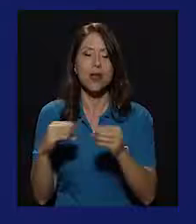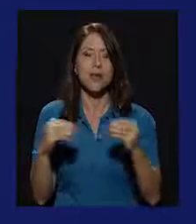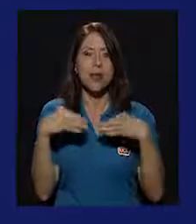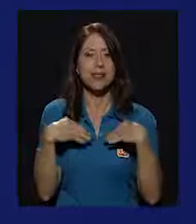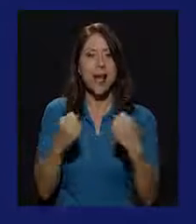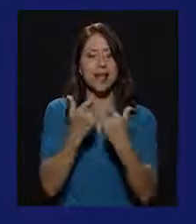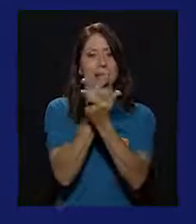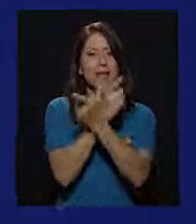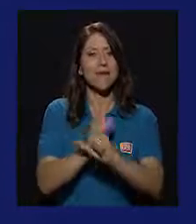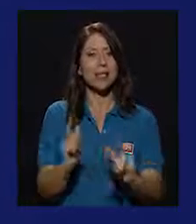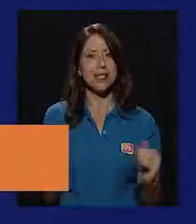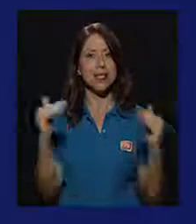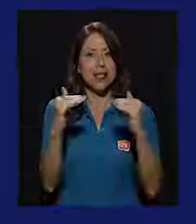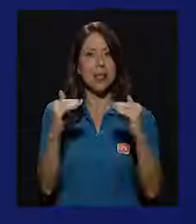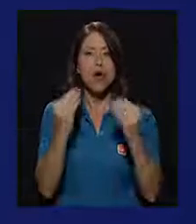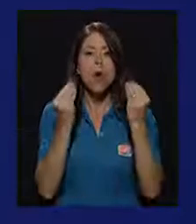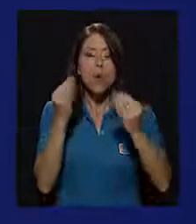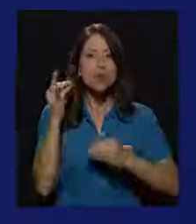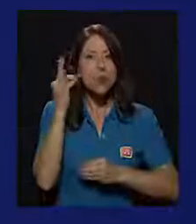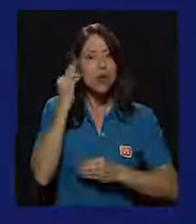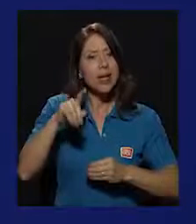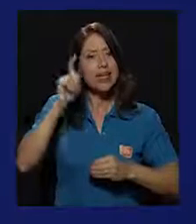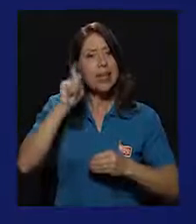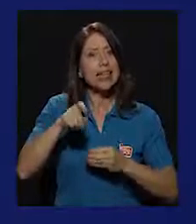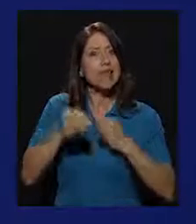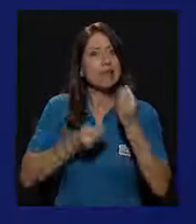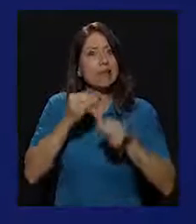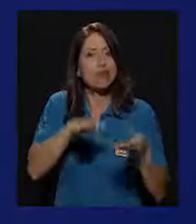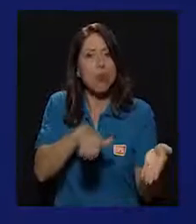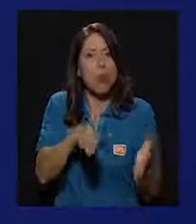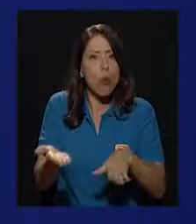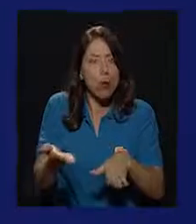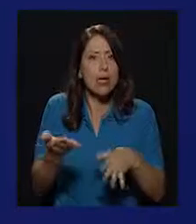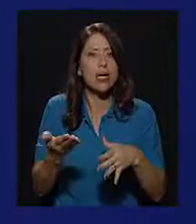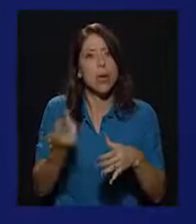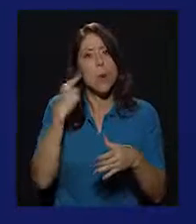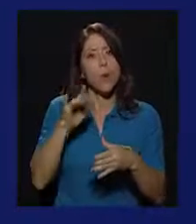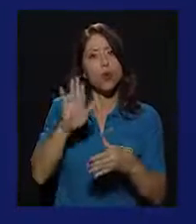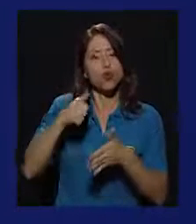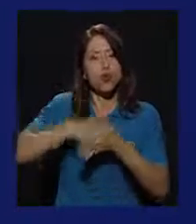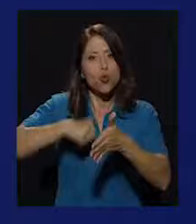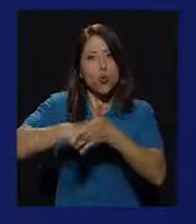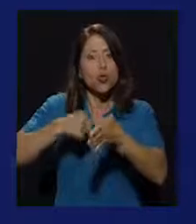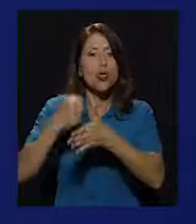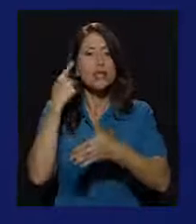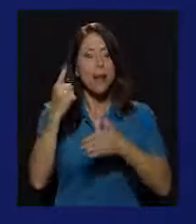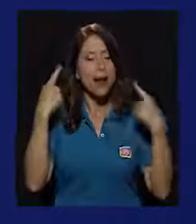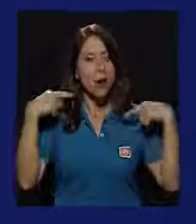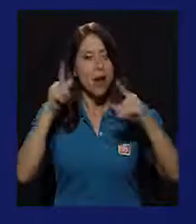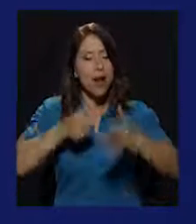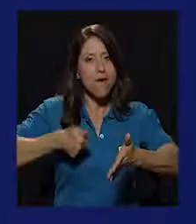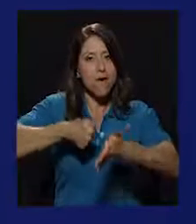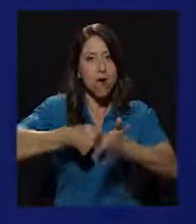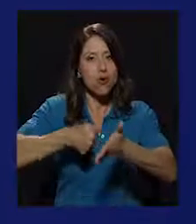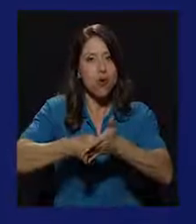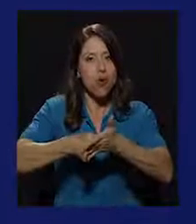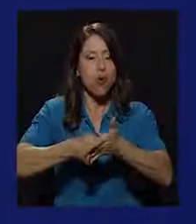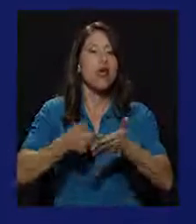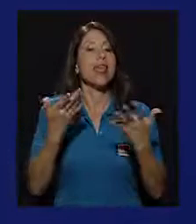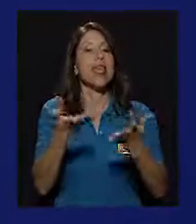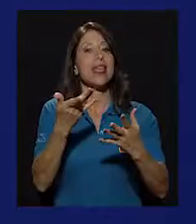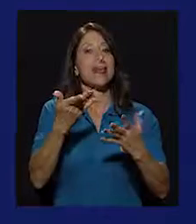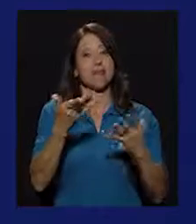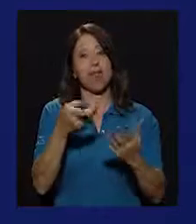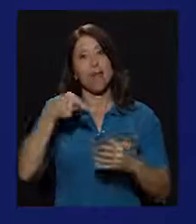libres y equitativas muchas mujeres han tenido que pagar con la vida sus luchas a favor del voto y la